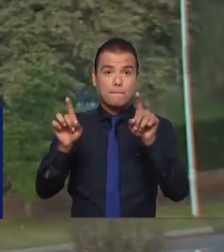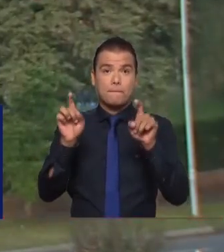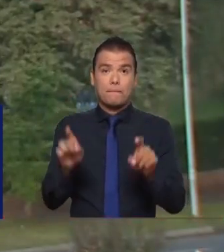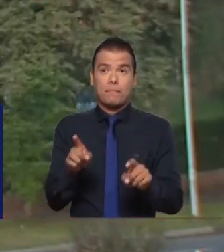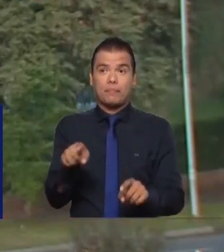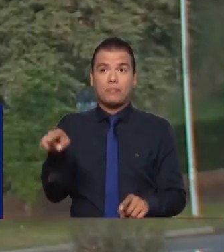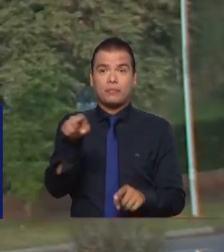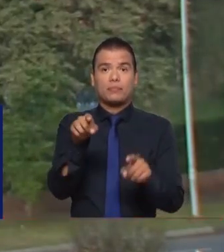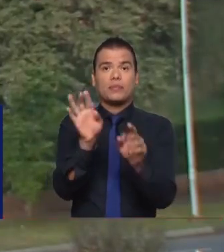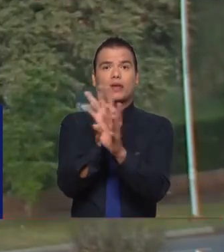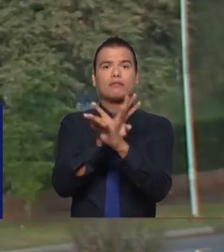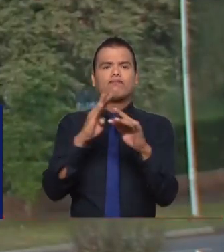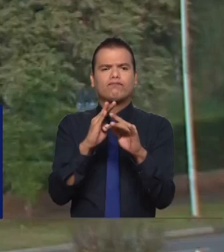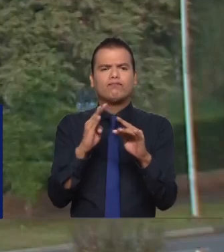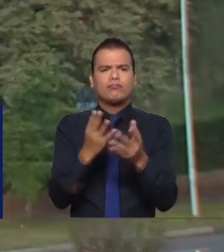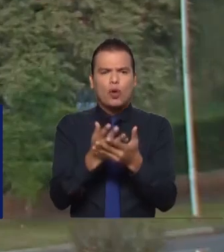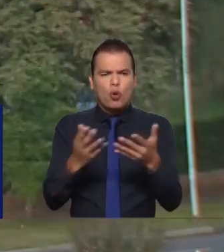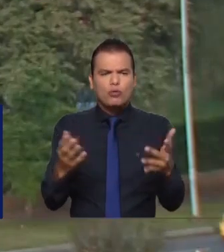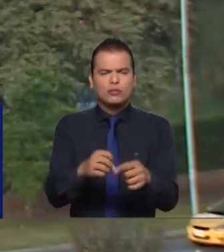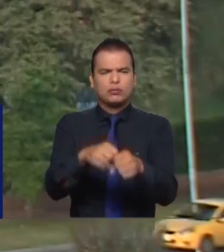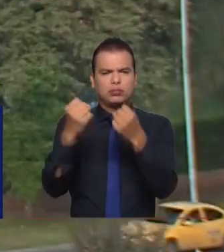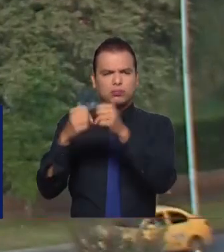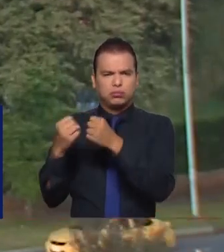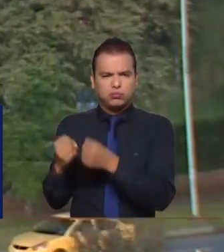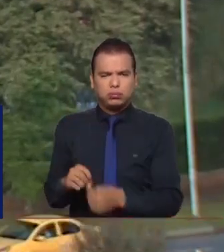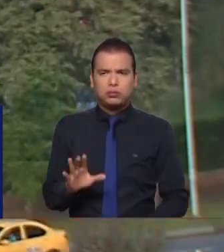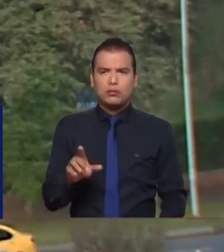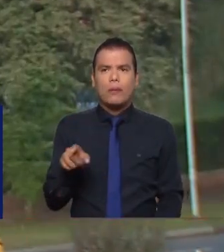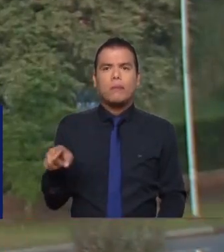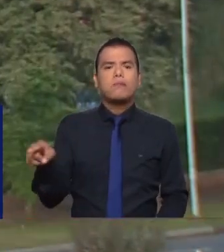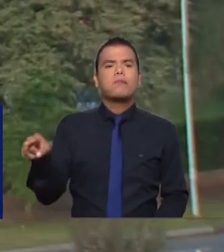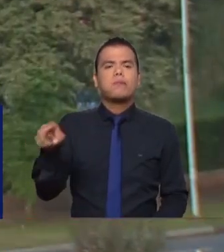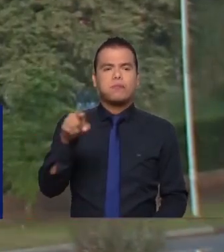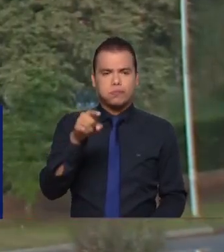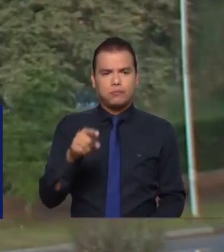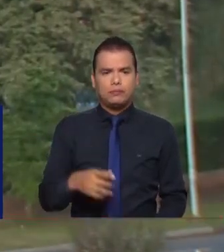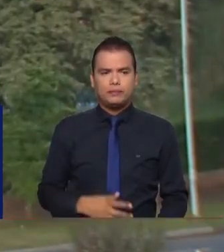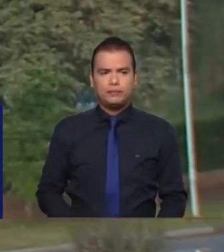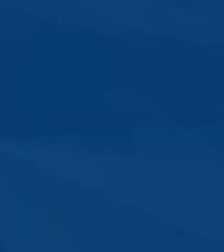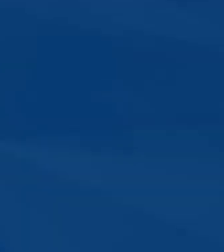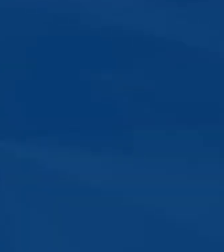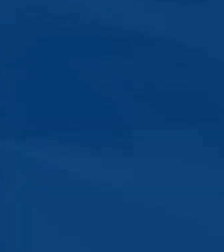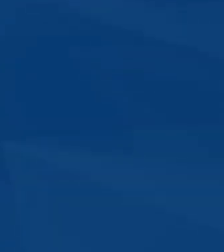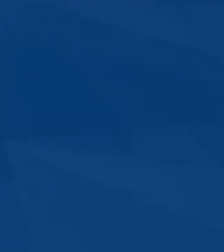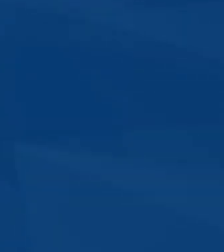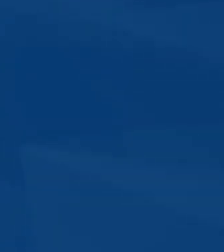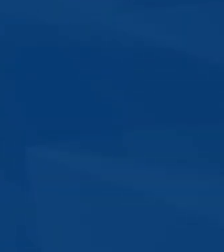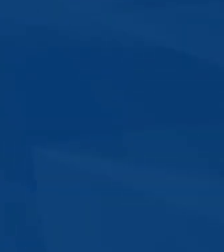estarían destruyendo estos eucoles, un hecho y un fenómeno que se está registrando en toda la ciudad.